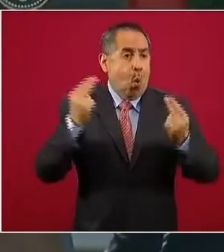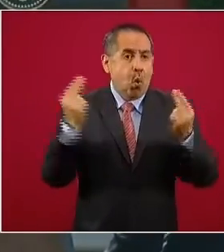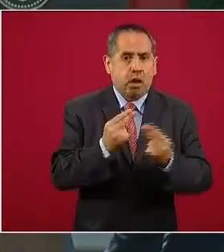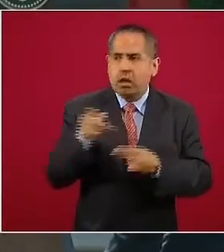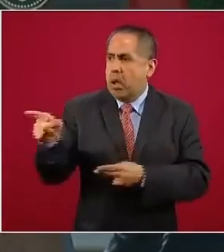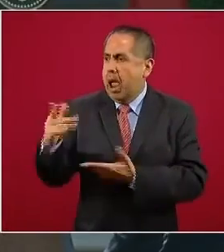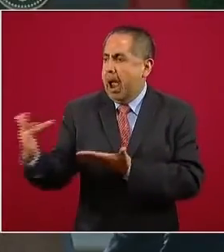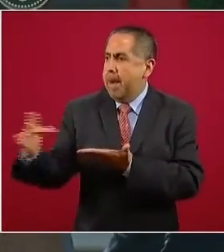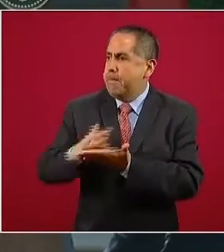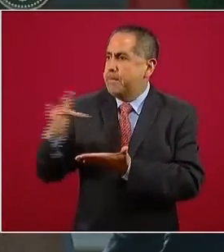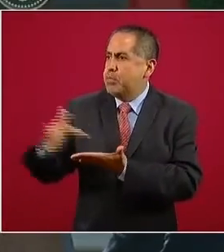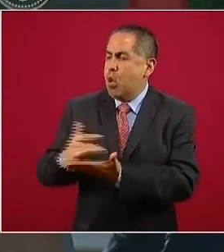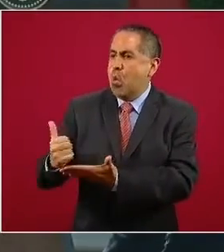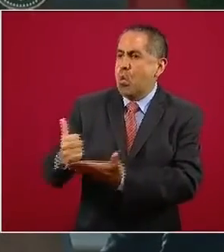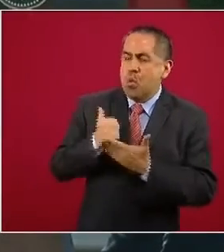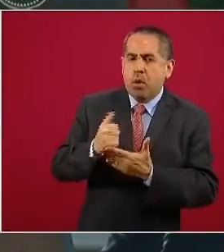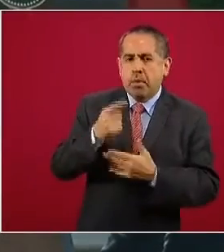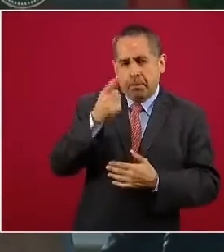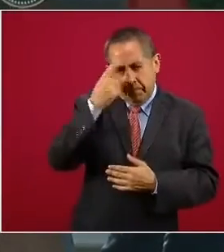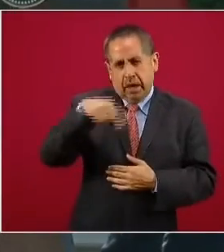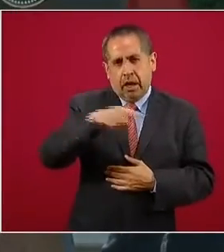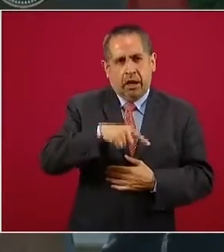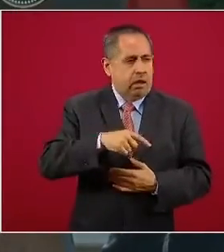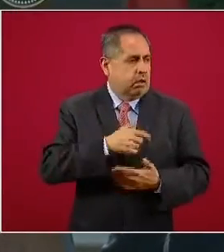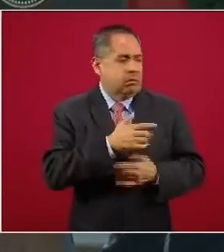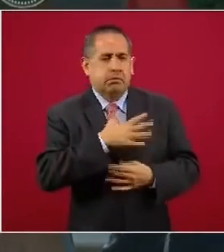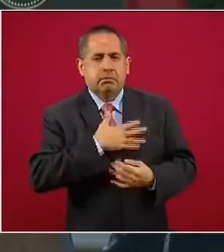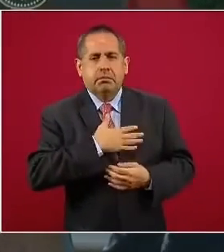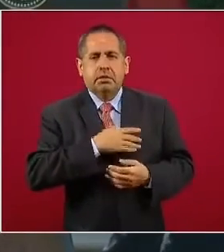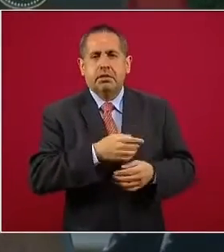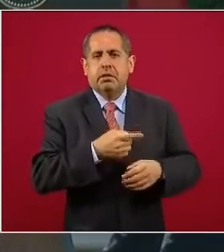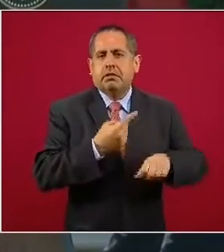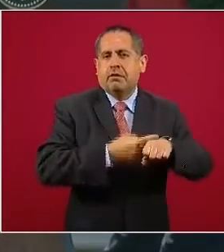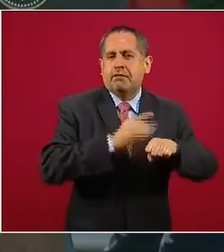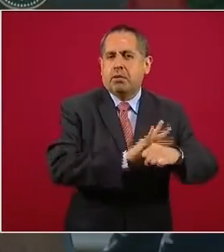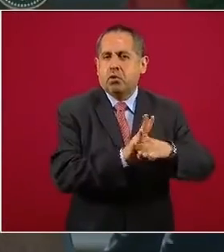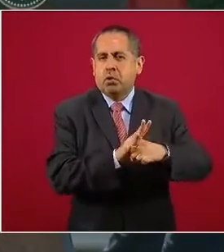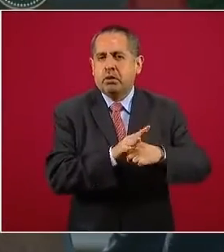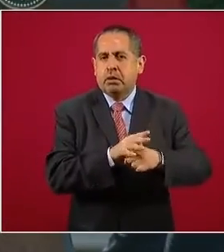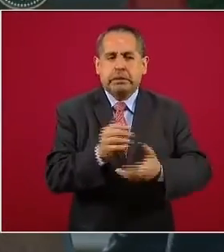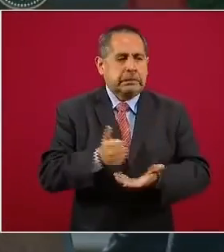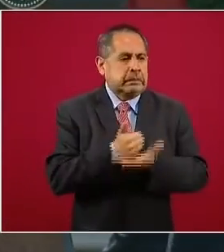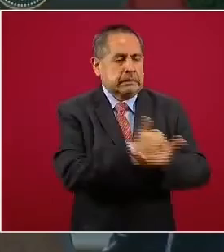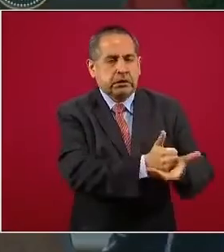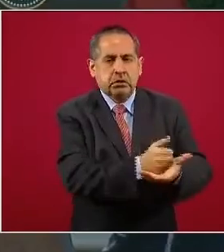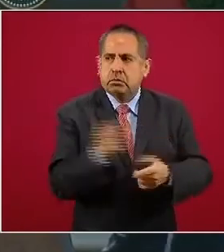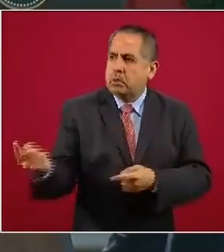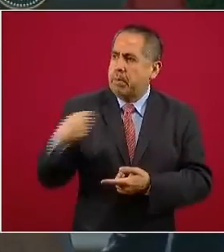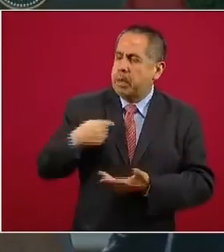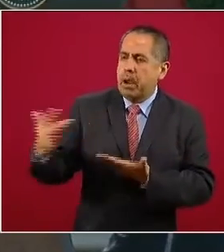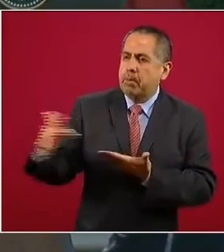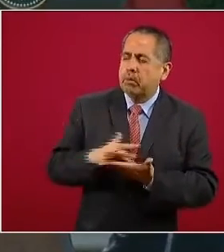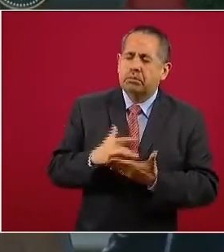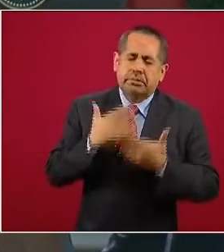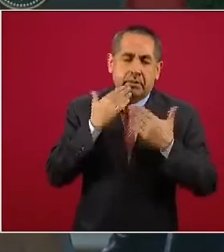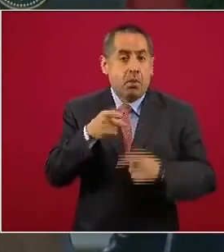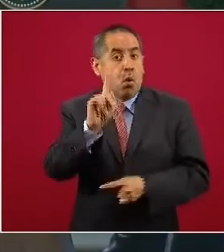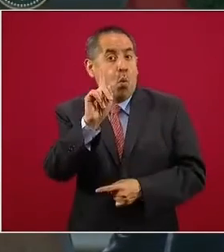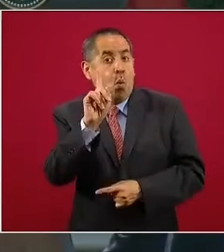para tratar a nuestros enfermos del COVID-19. Pero lo que más